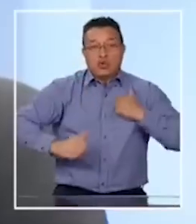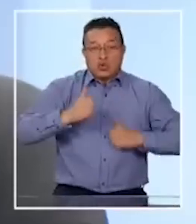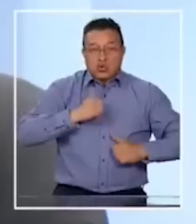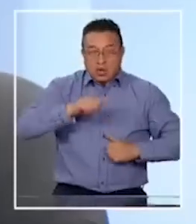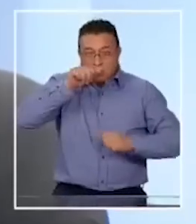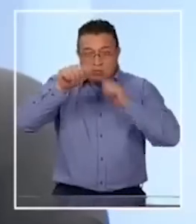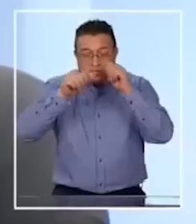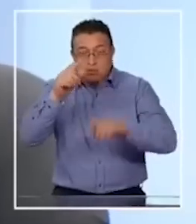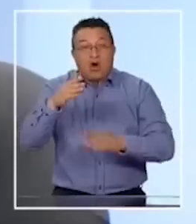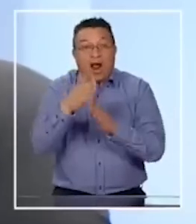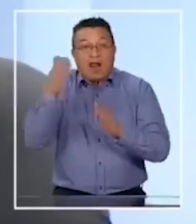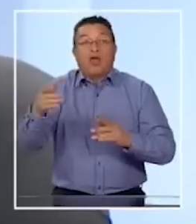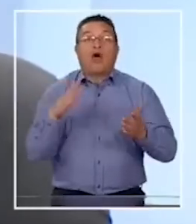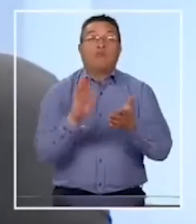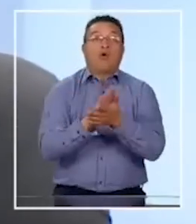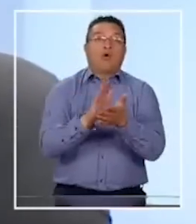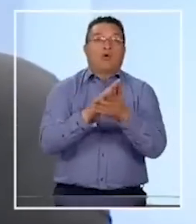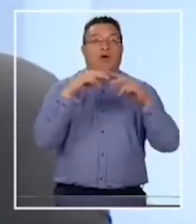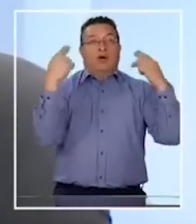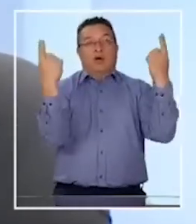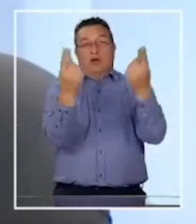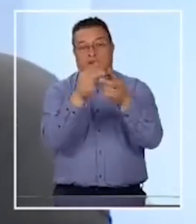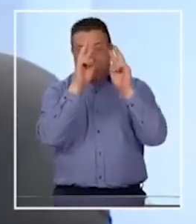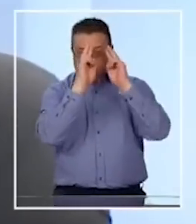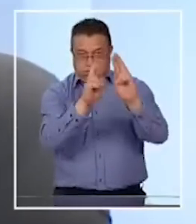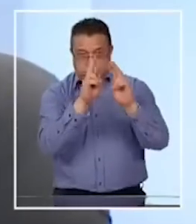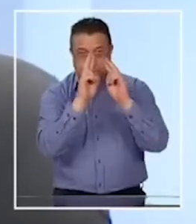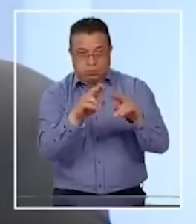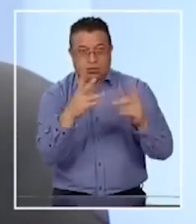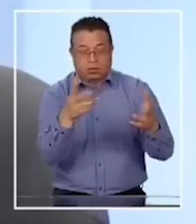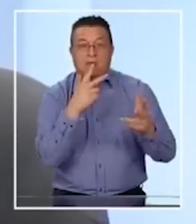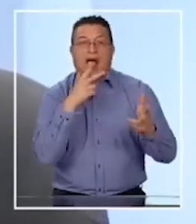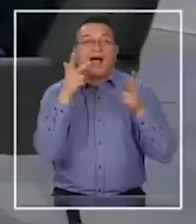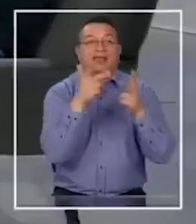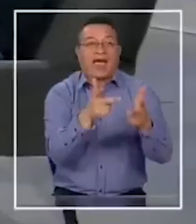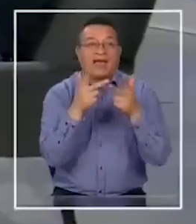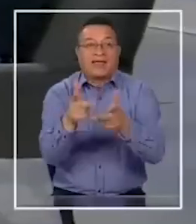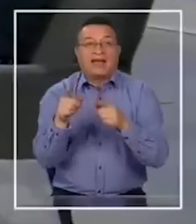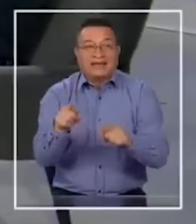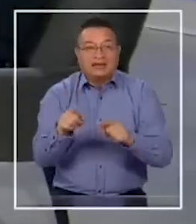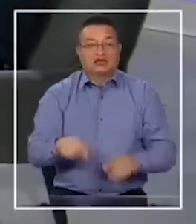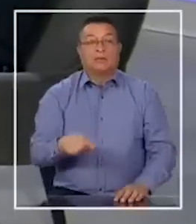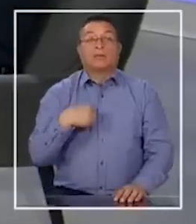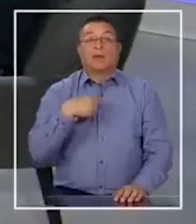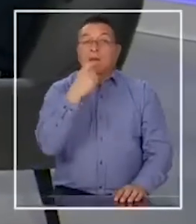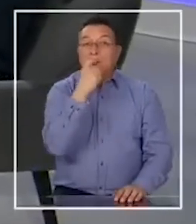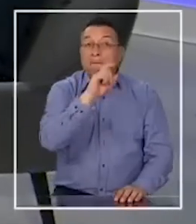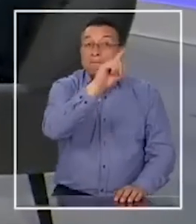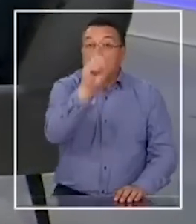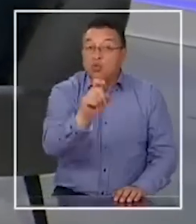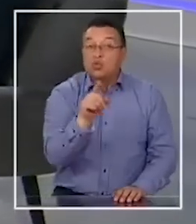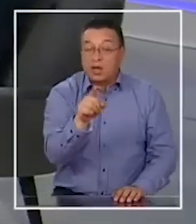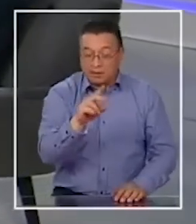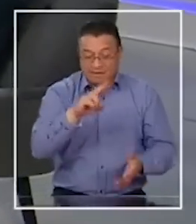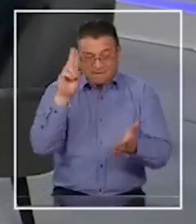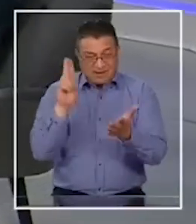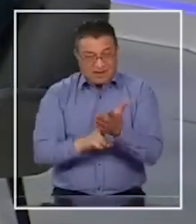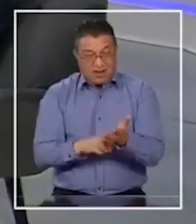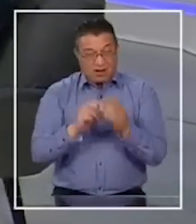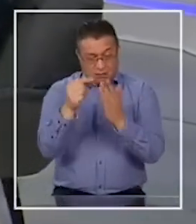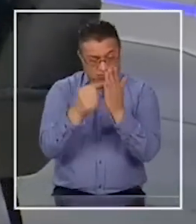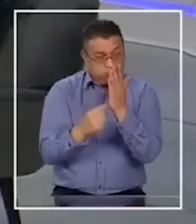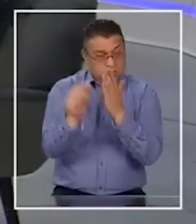narcotráfico al lado por supuesto que aplauden todas las medidas que tengan que ver con atacar eso la pregunta es si es